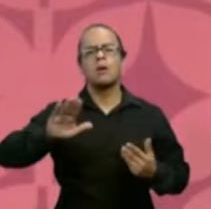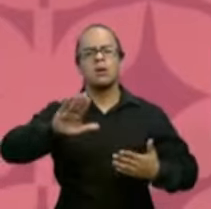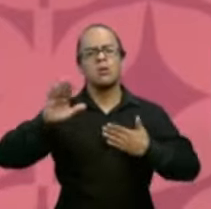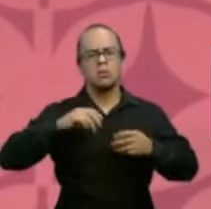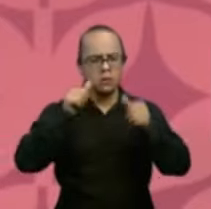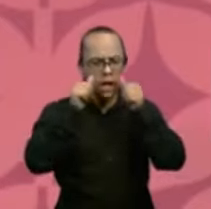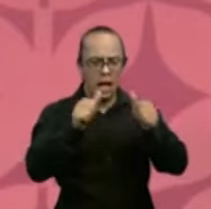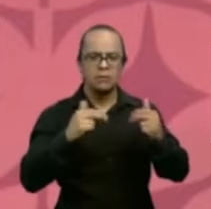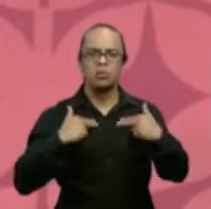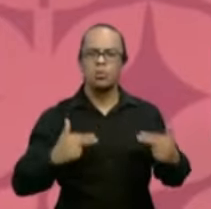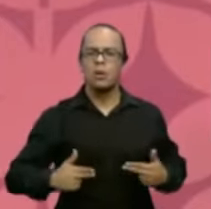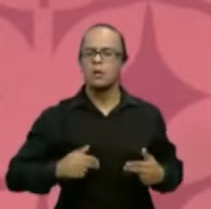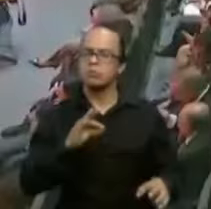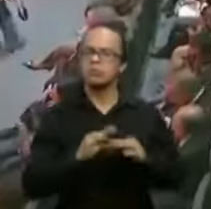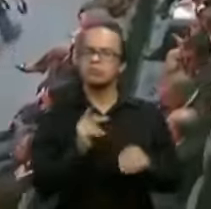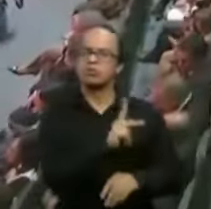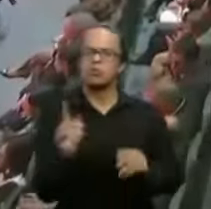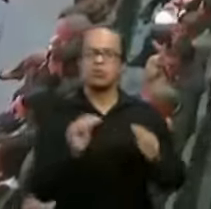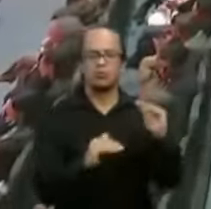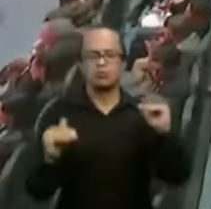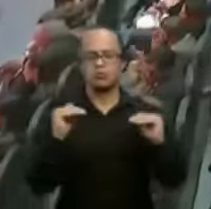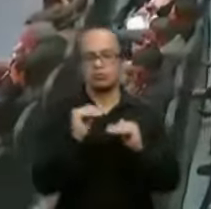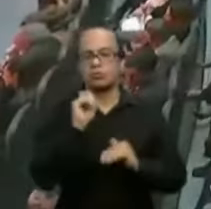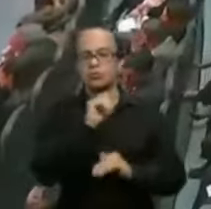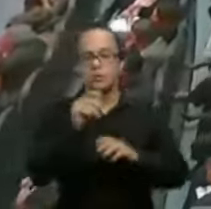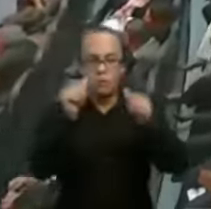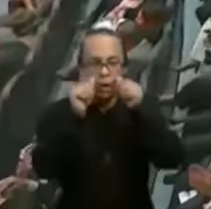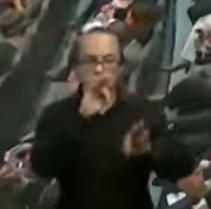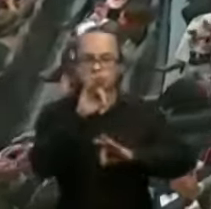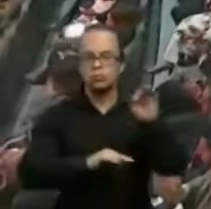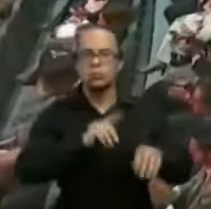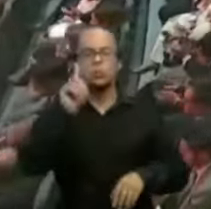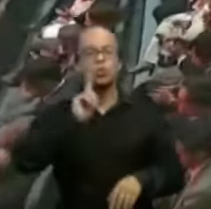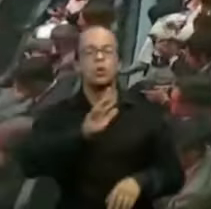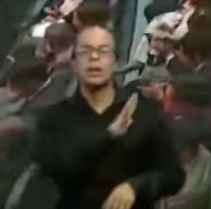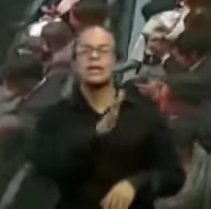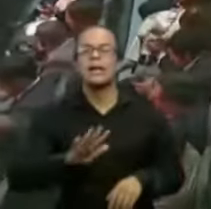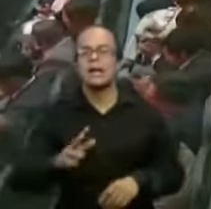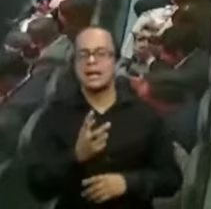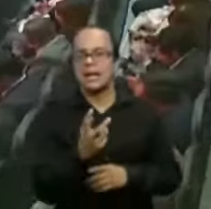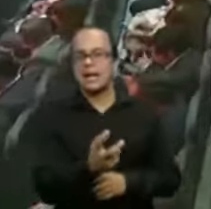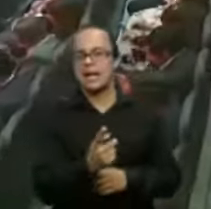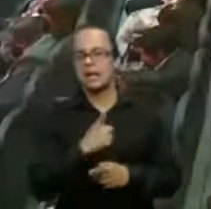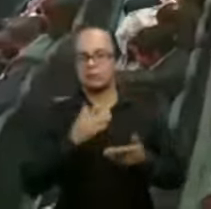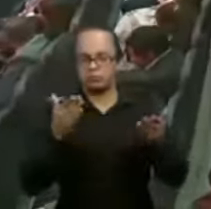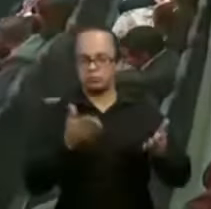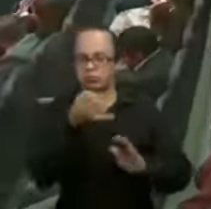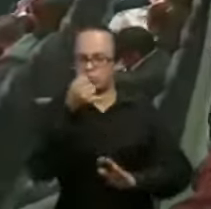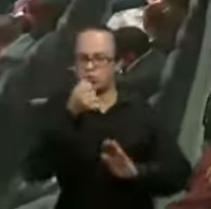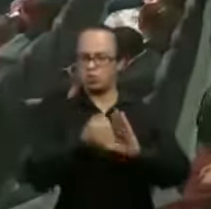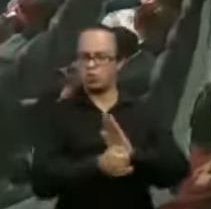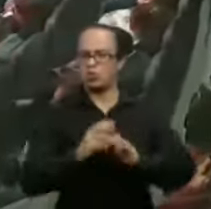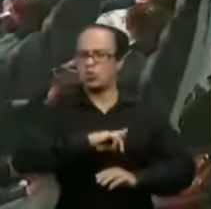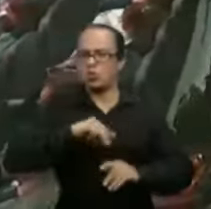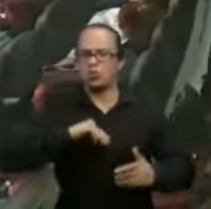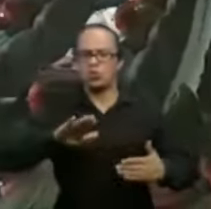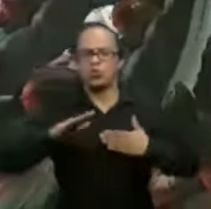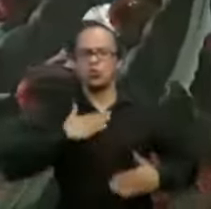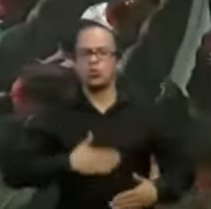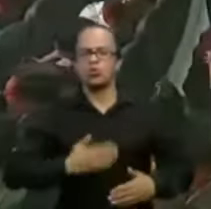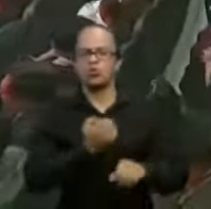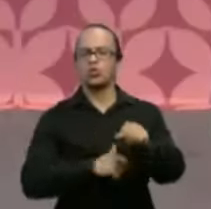será humanista, sino también dará atención a las mujeres y con una profunda convicción de justicia